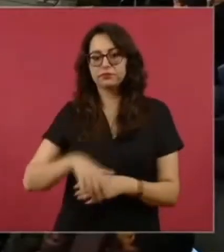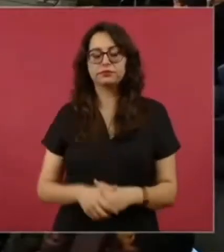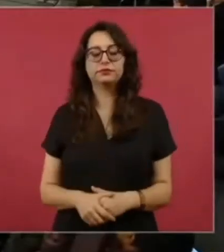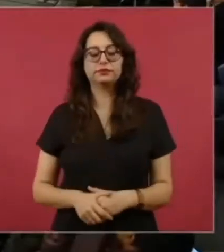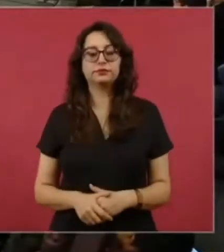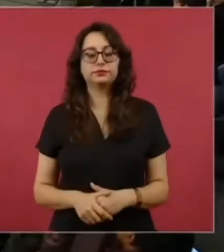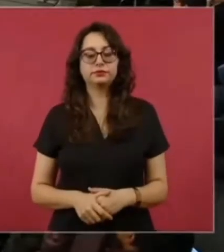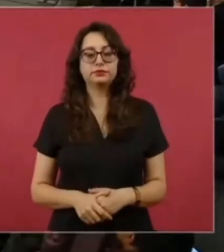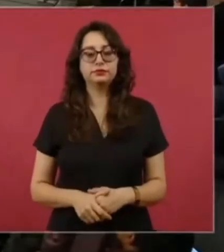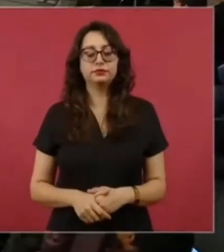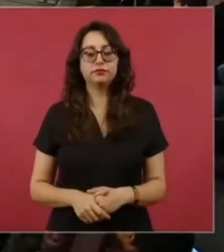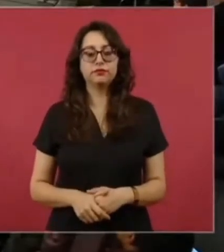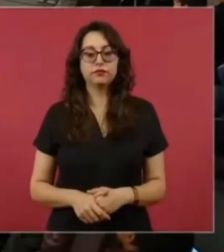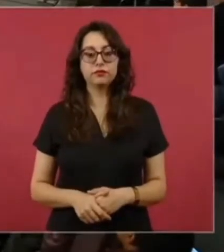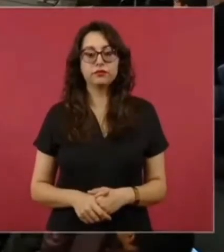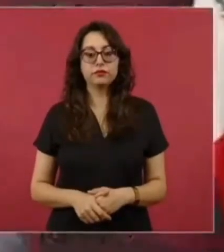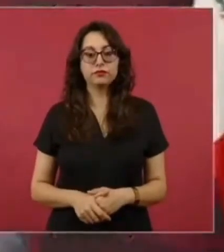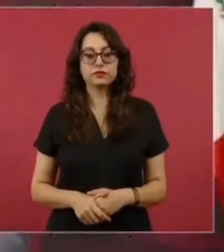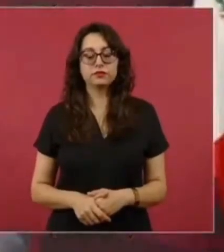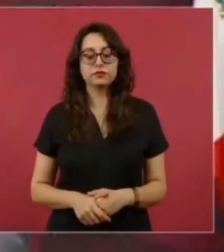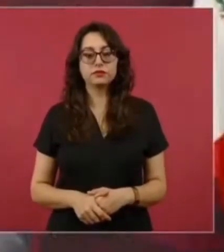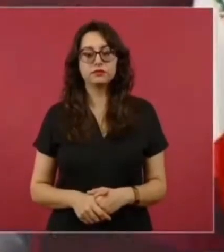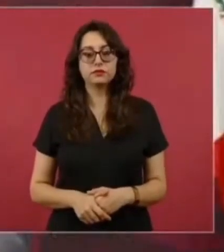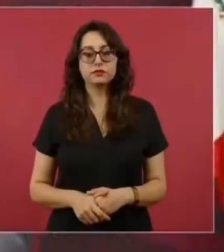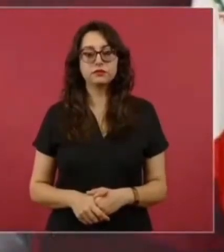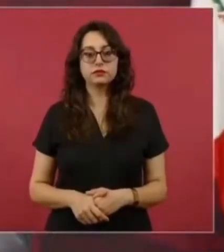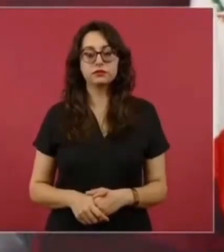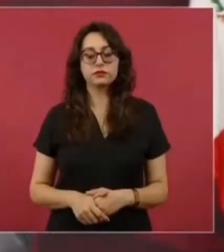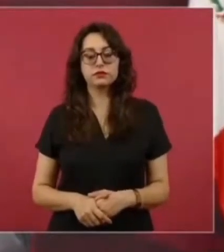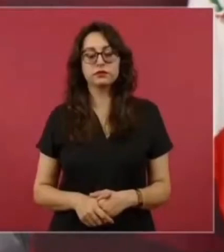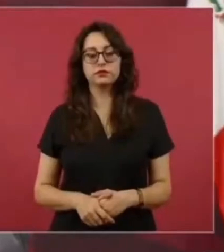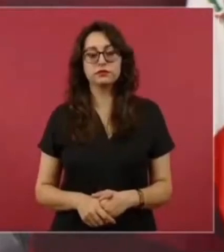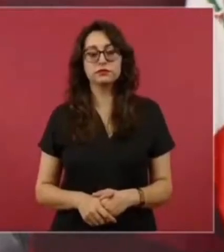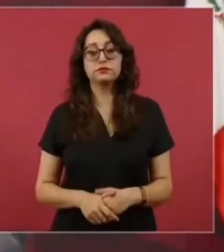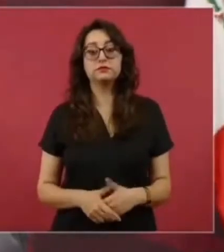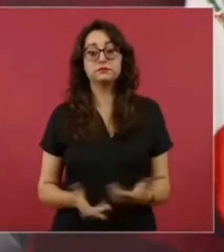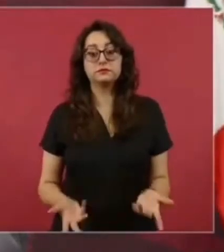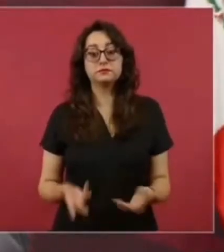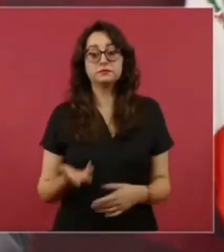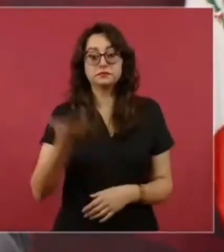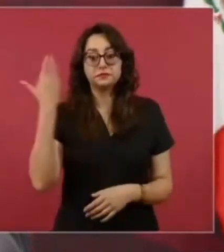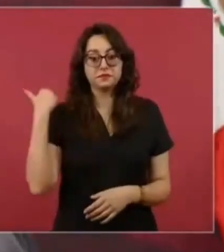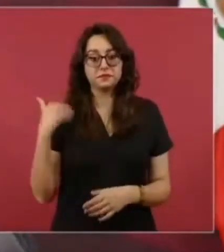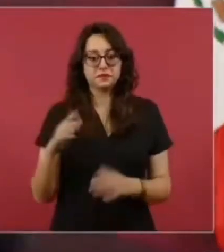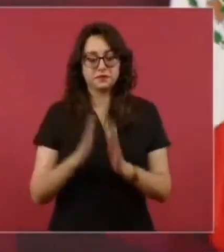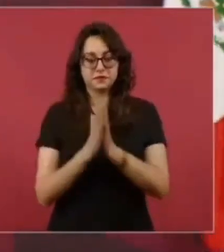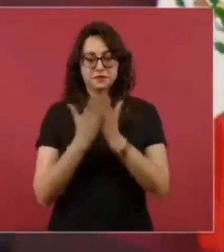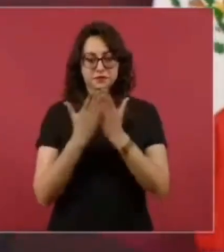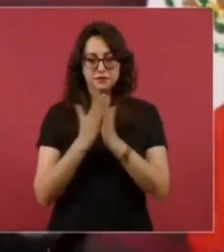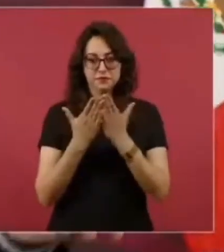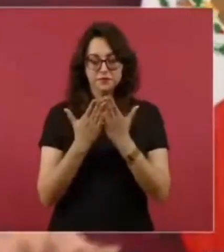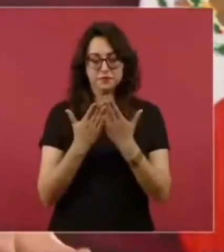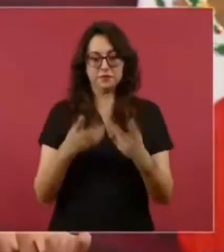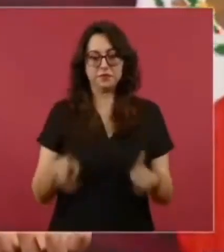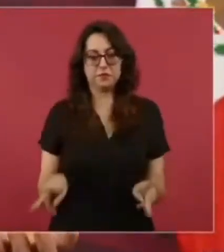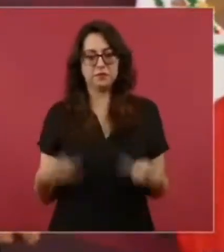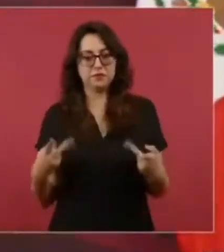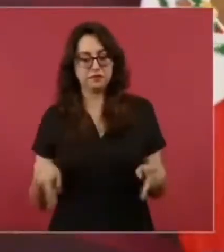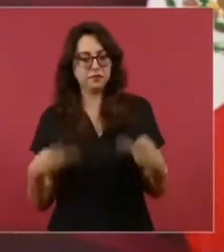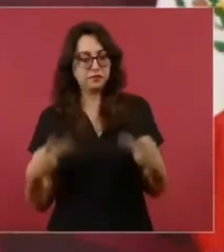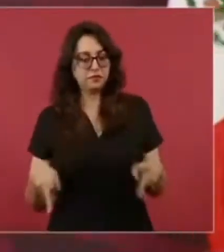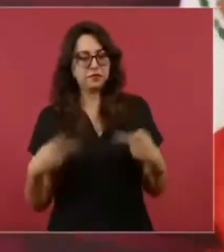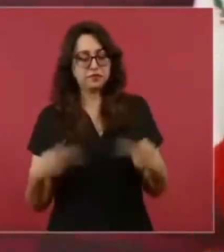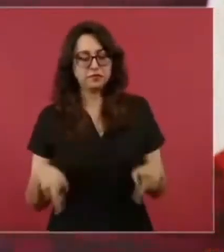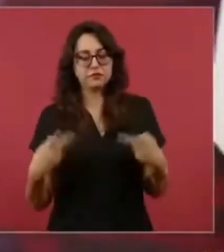Del libro anterior que comenté, que había yo obtenido 3 millones de pesos, en efecto,